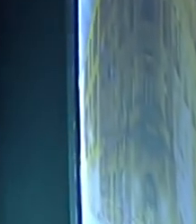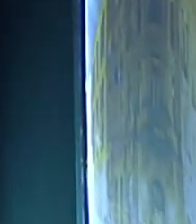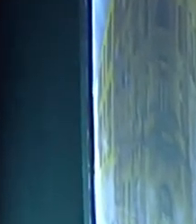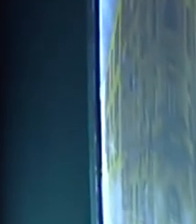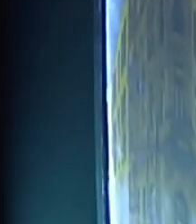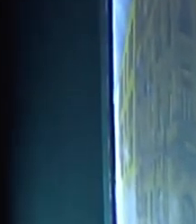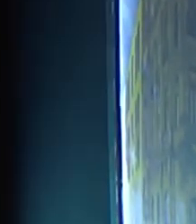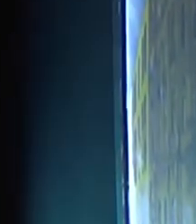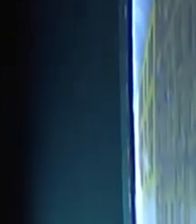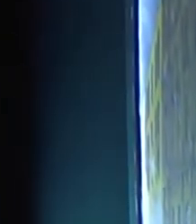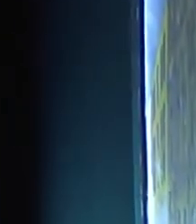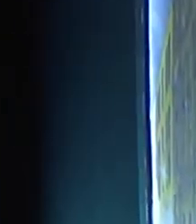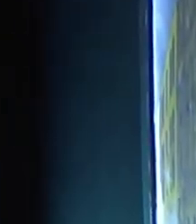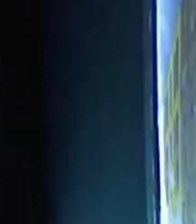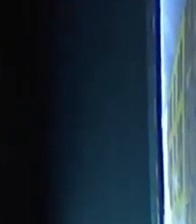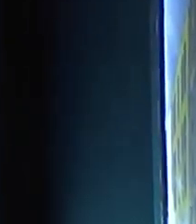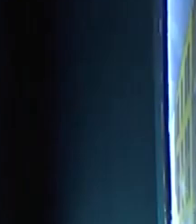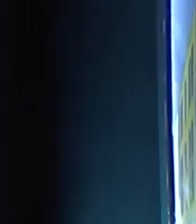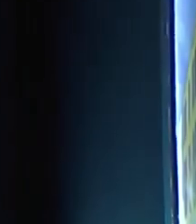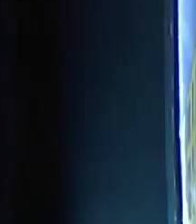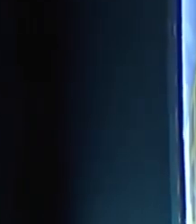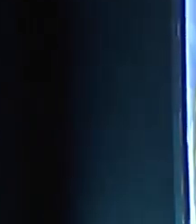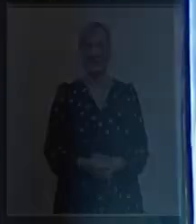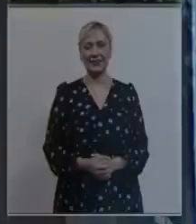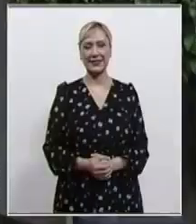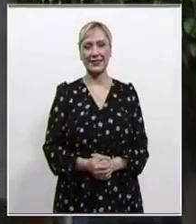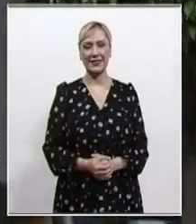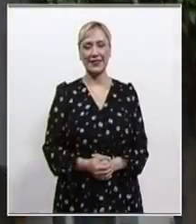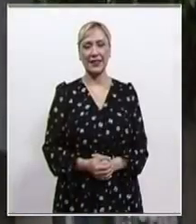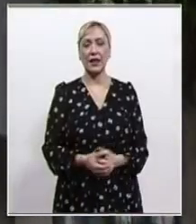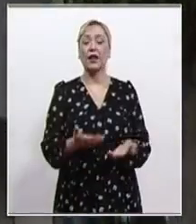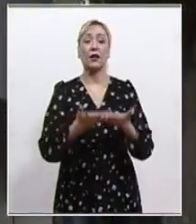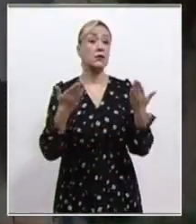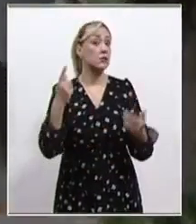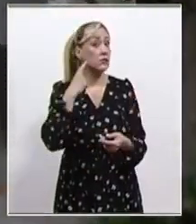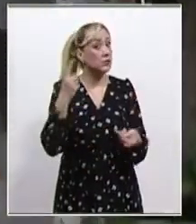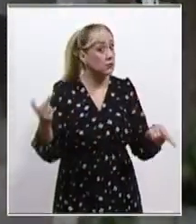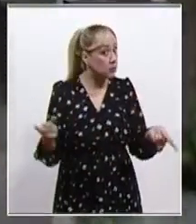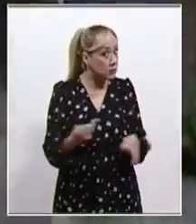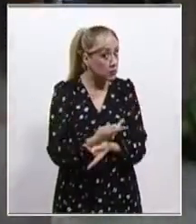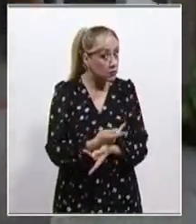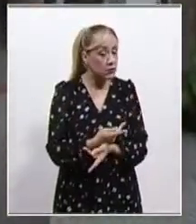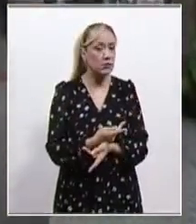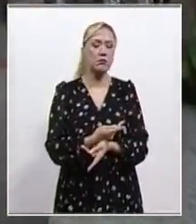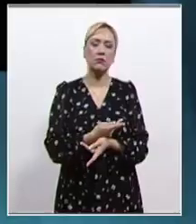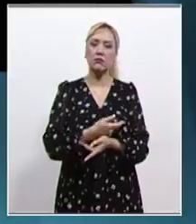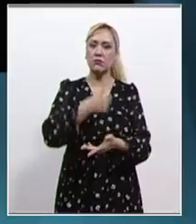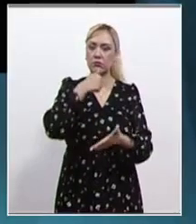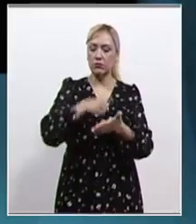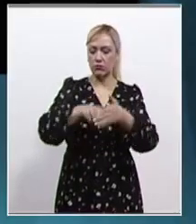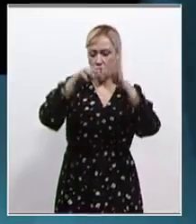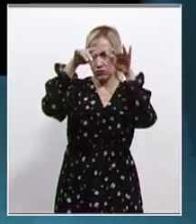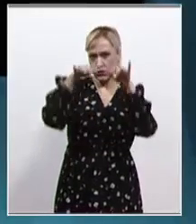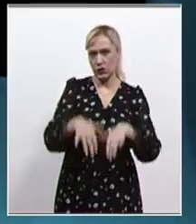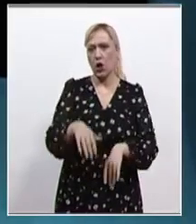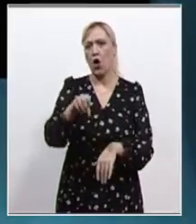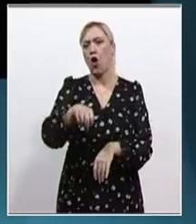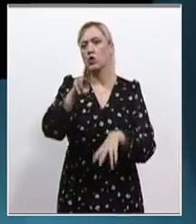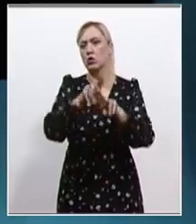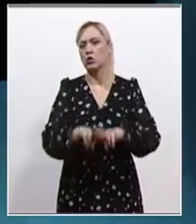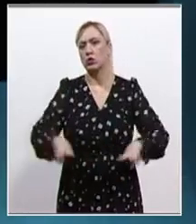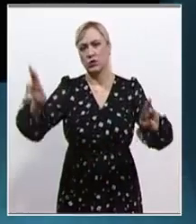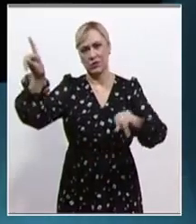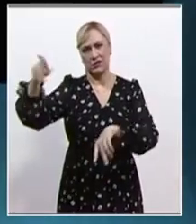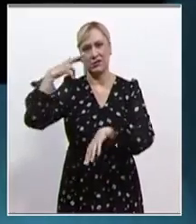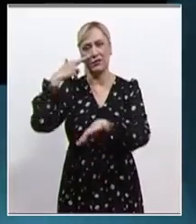Al regresar, Carta de Relatora de Naciones Unidas obliga a